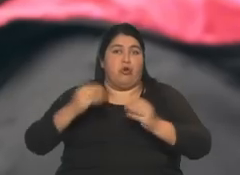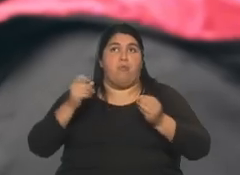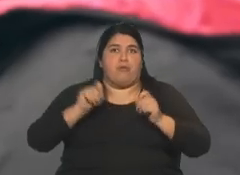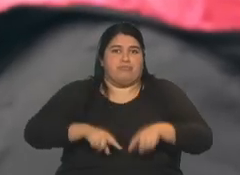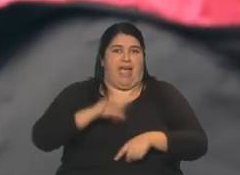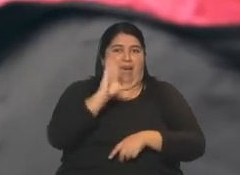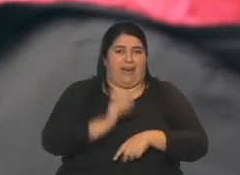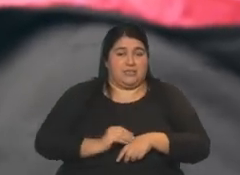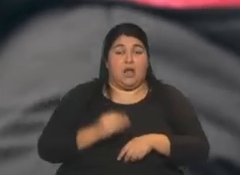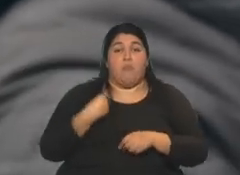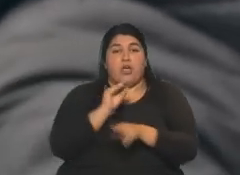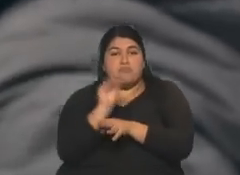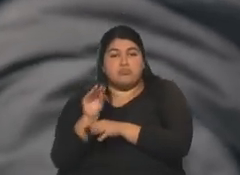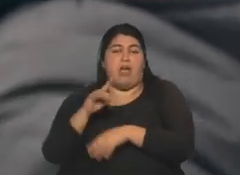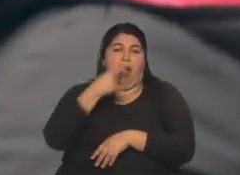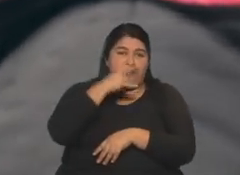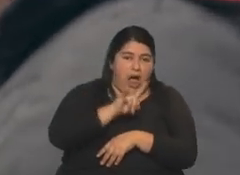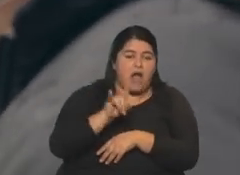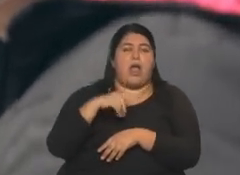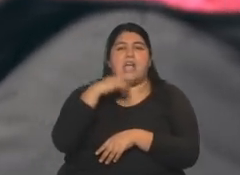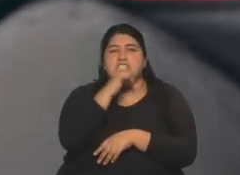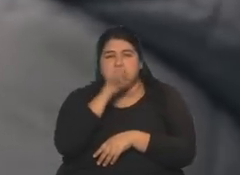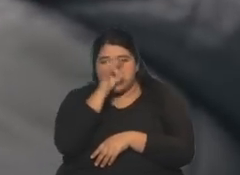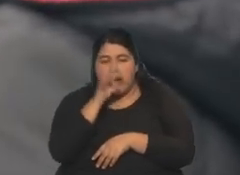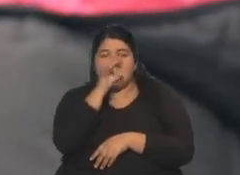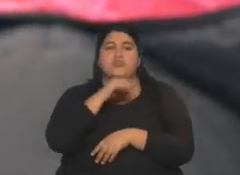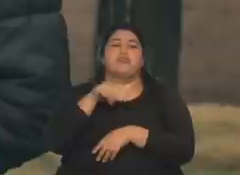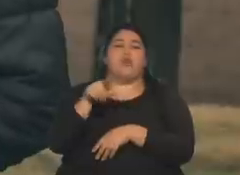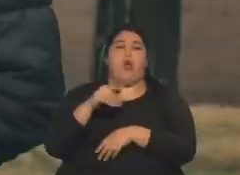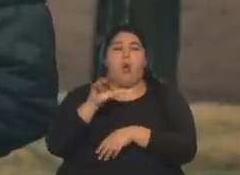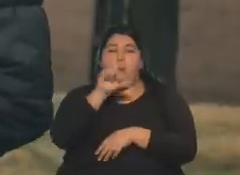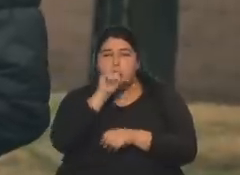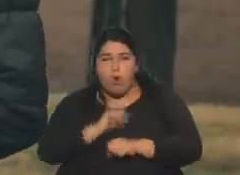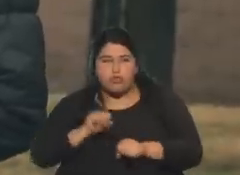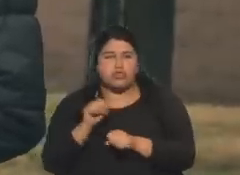con el engorde de los novillos, con el engorde del cerdo y con el engorde de los pollos.